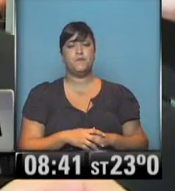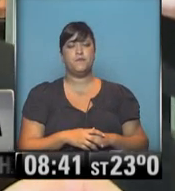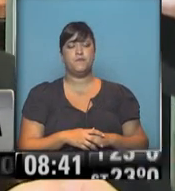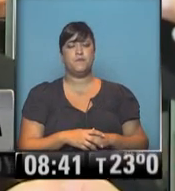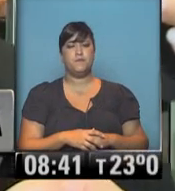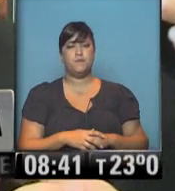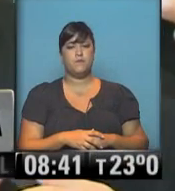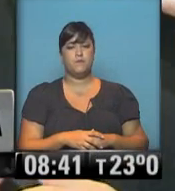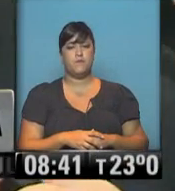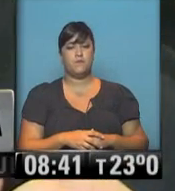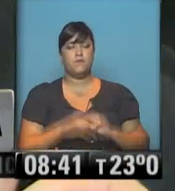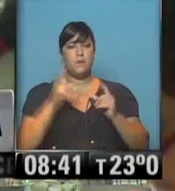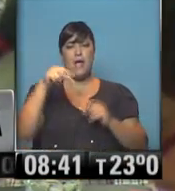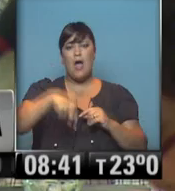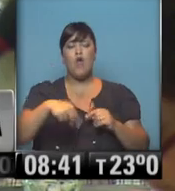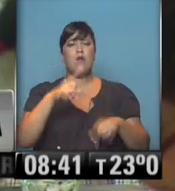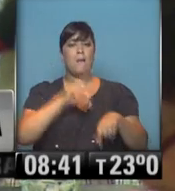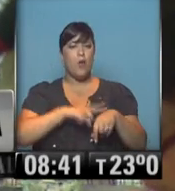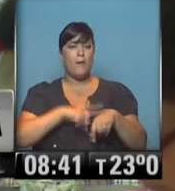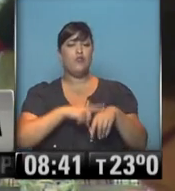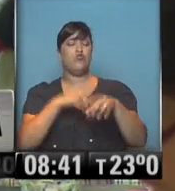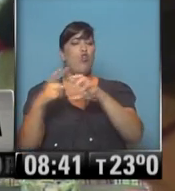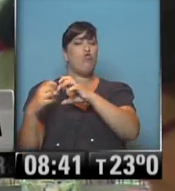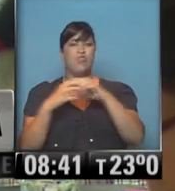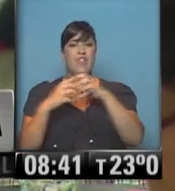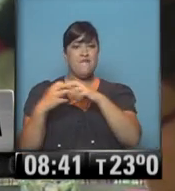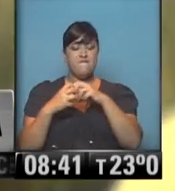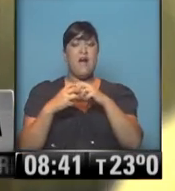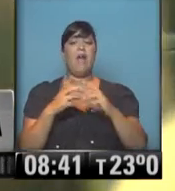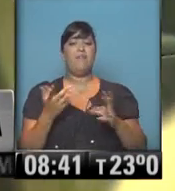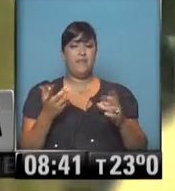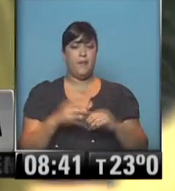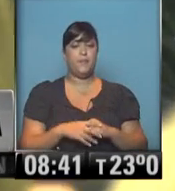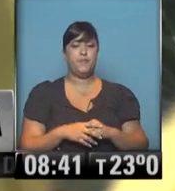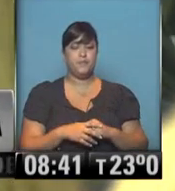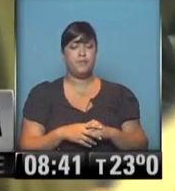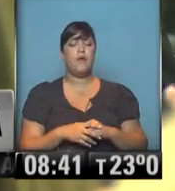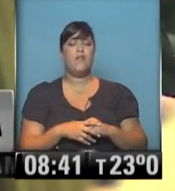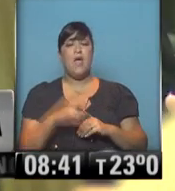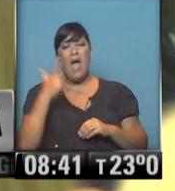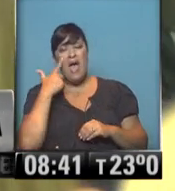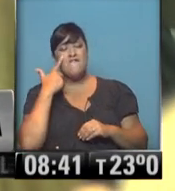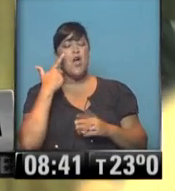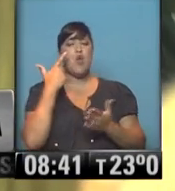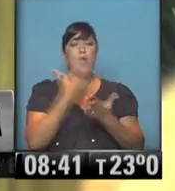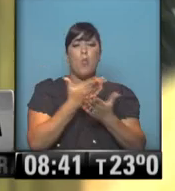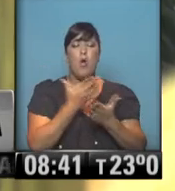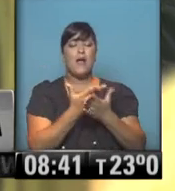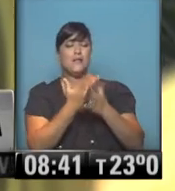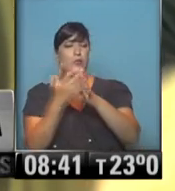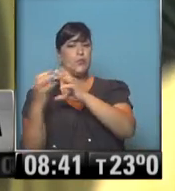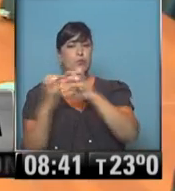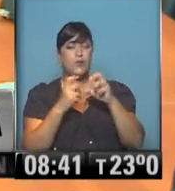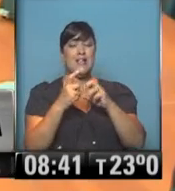tiene está viviendo un proceso de debates y incorporaciones de conceptos de propuestas que en el